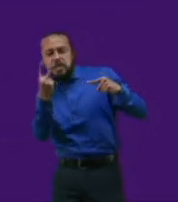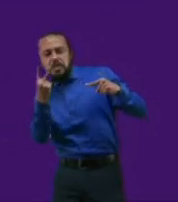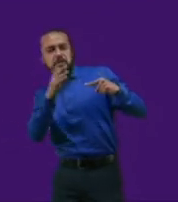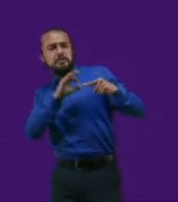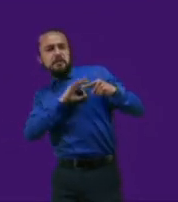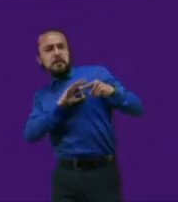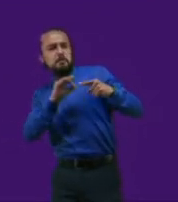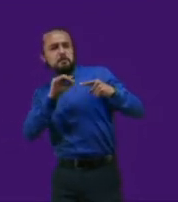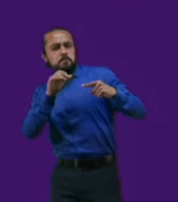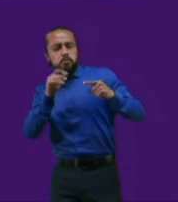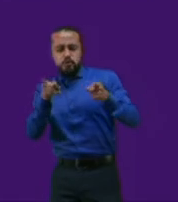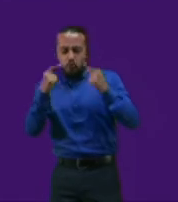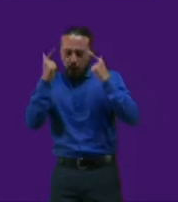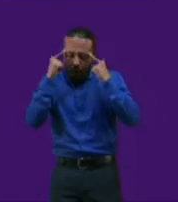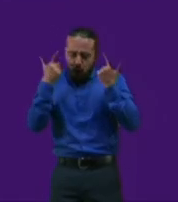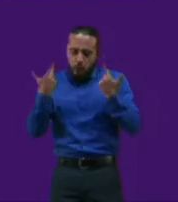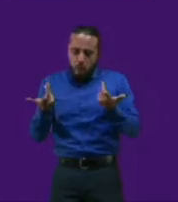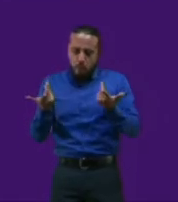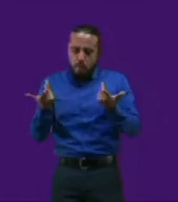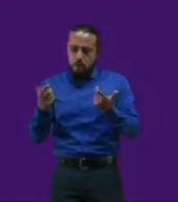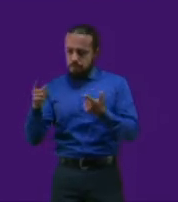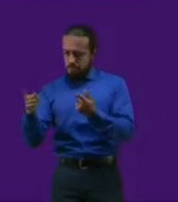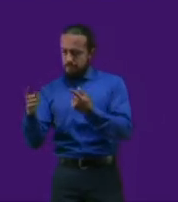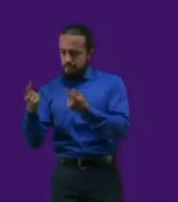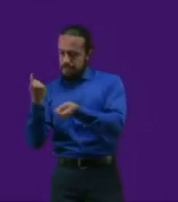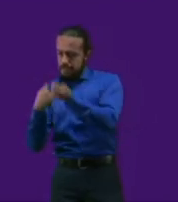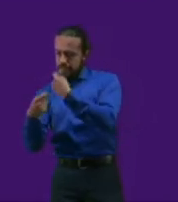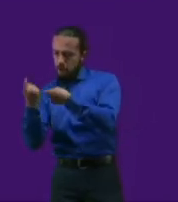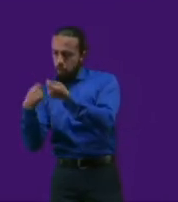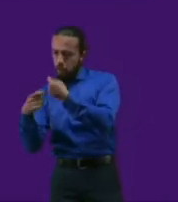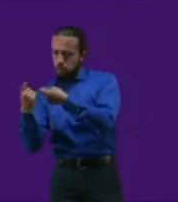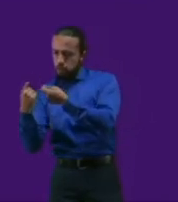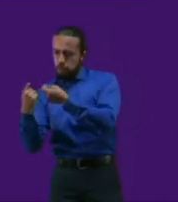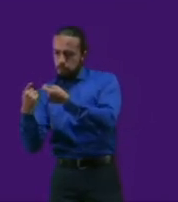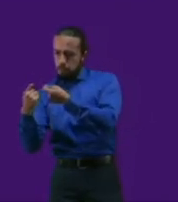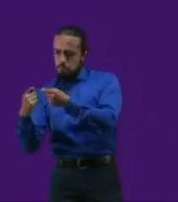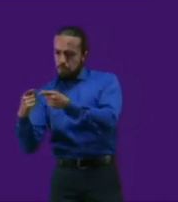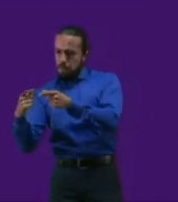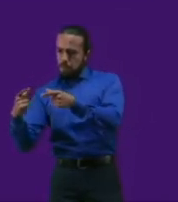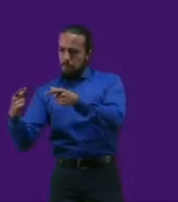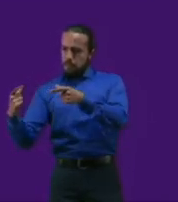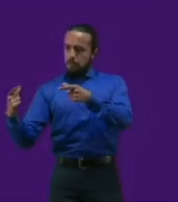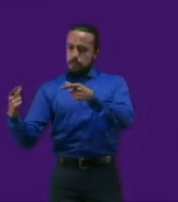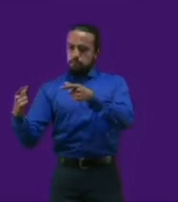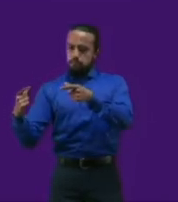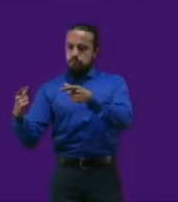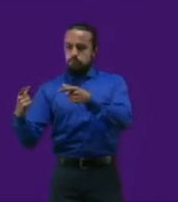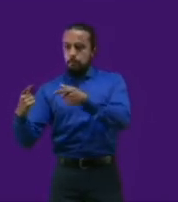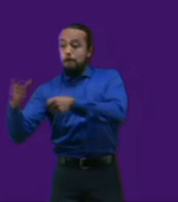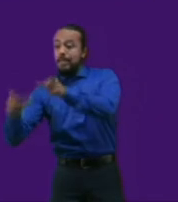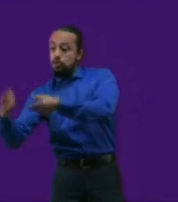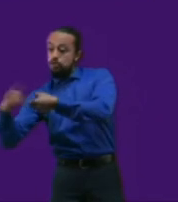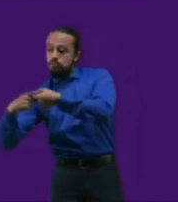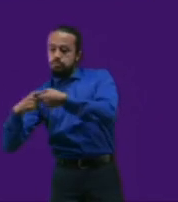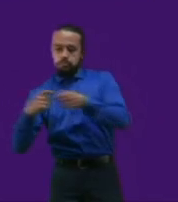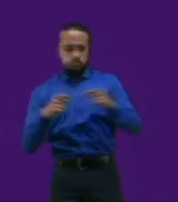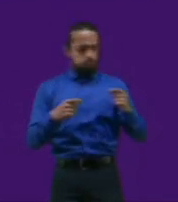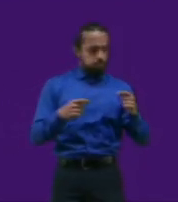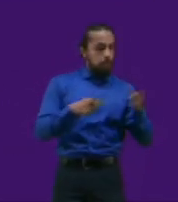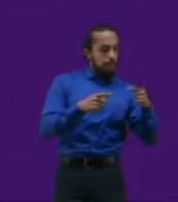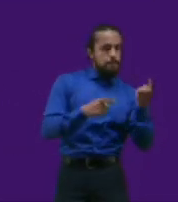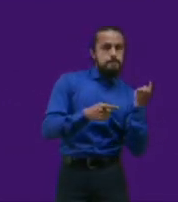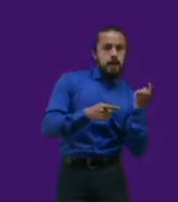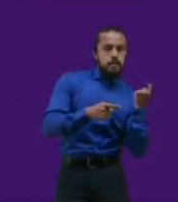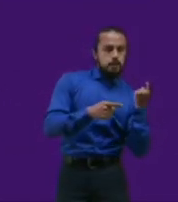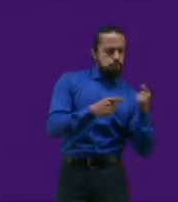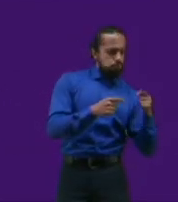ese negocio y que la manera de monetizar no le haga daño, no, o sea, sea buena